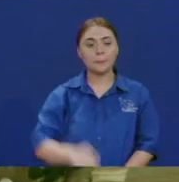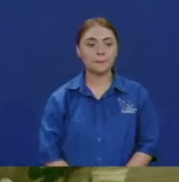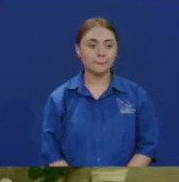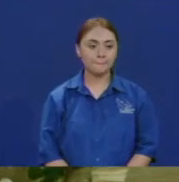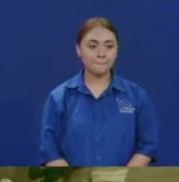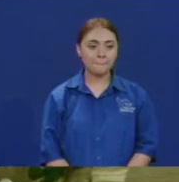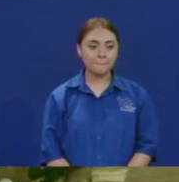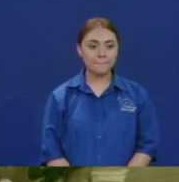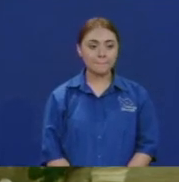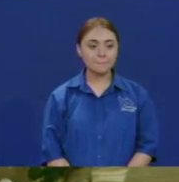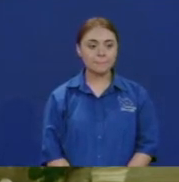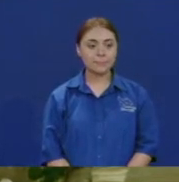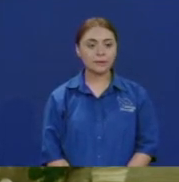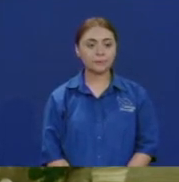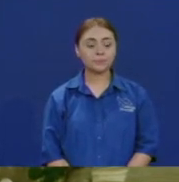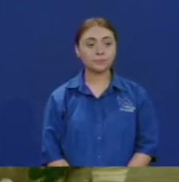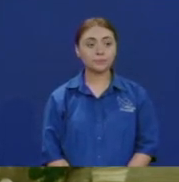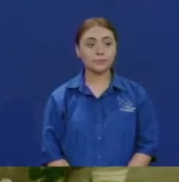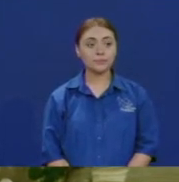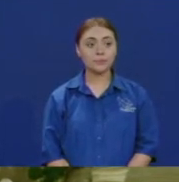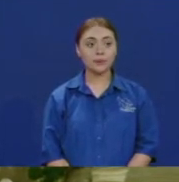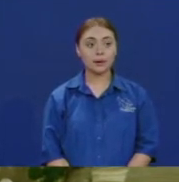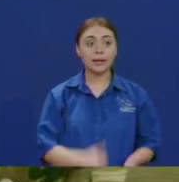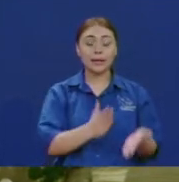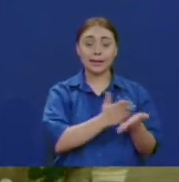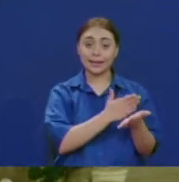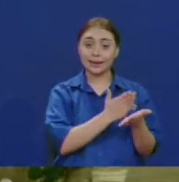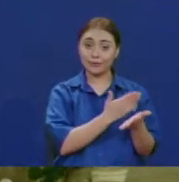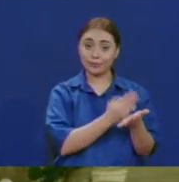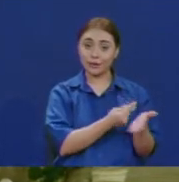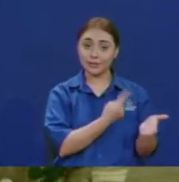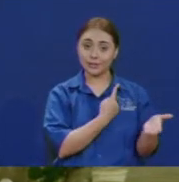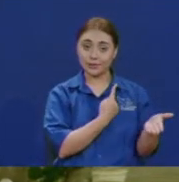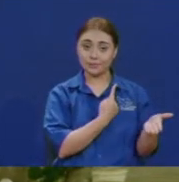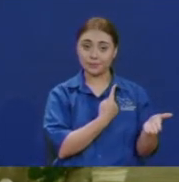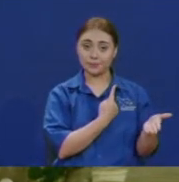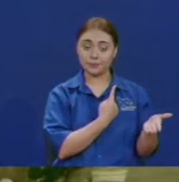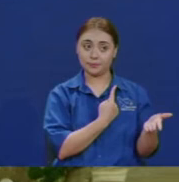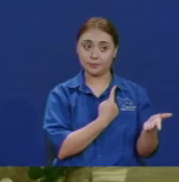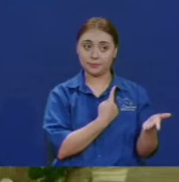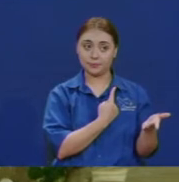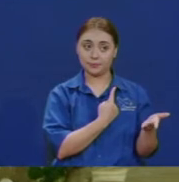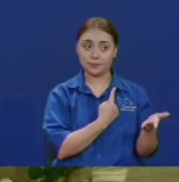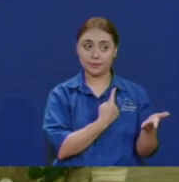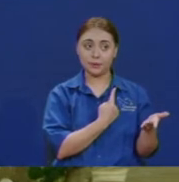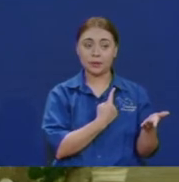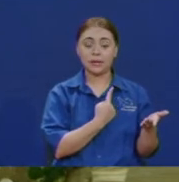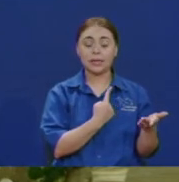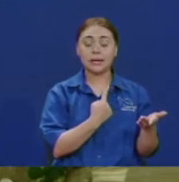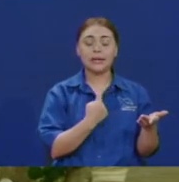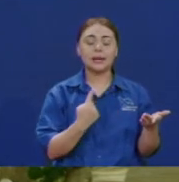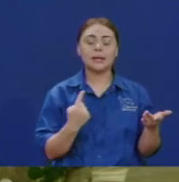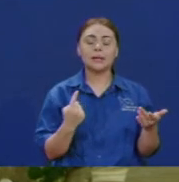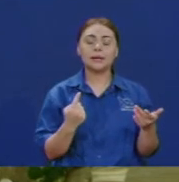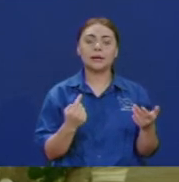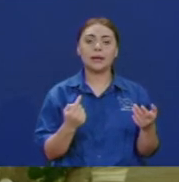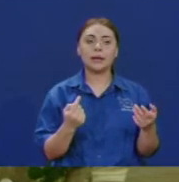Hay un salmo que dice que el salmista rogaba que le pusieran dos ángeles aquí